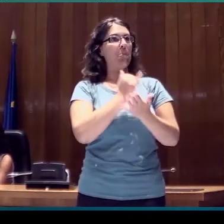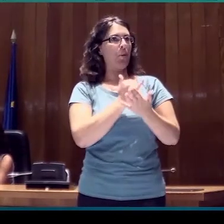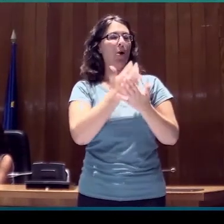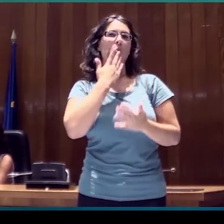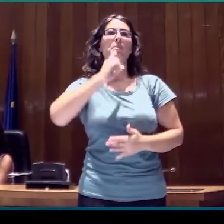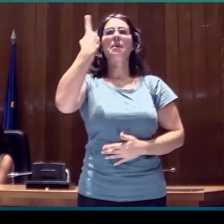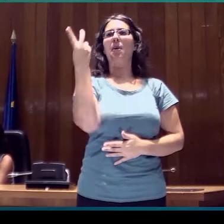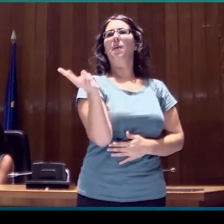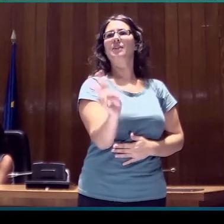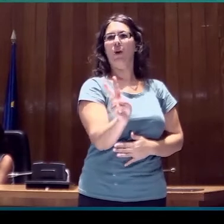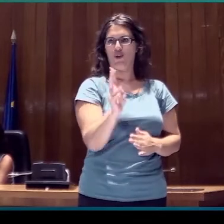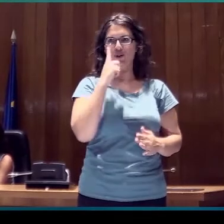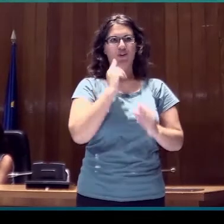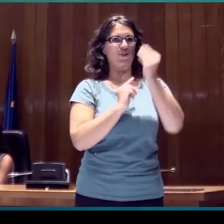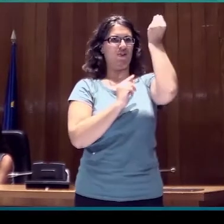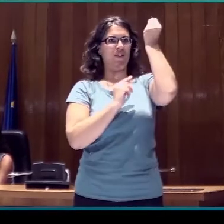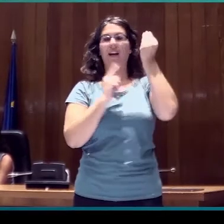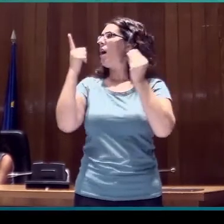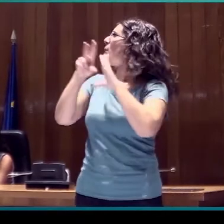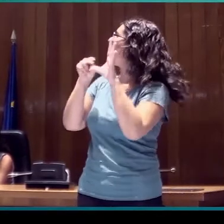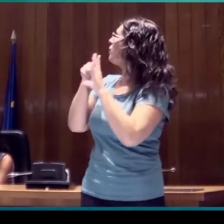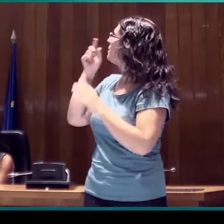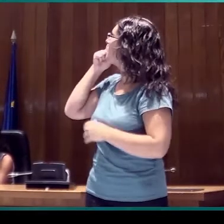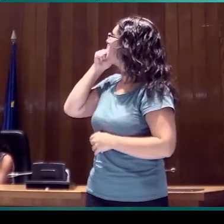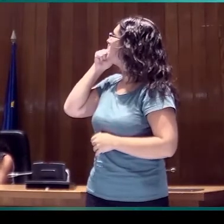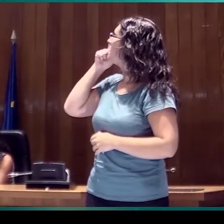Voy a poner un momentito… ¿Entraría el vídeo ahora?